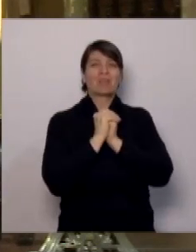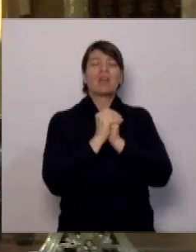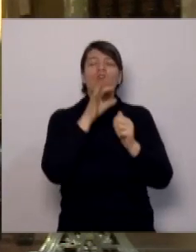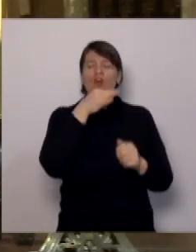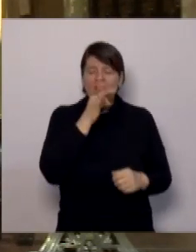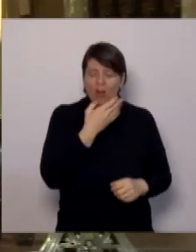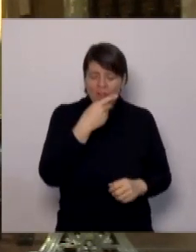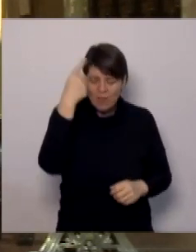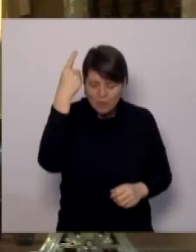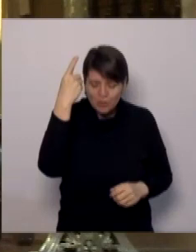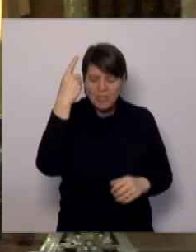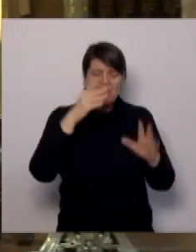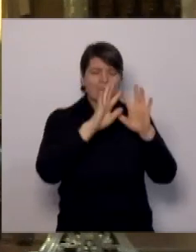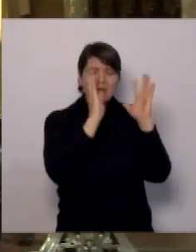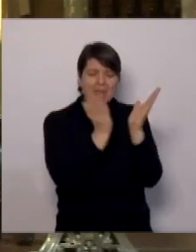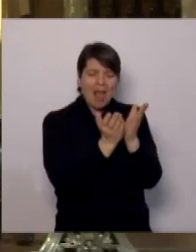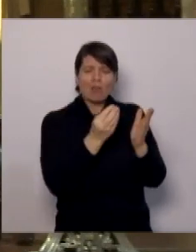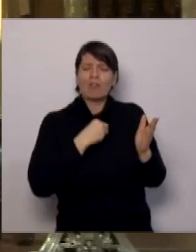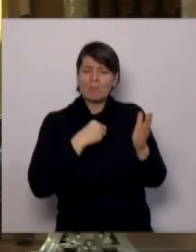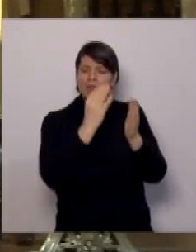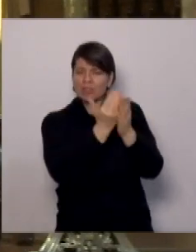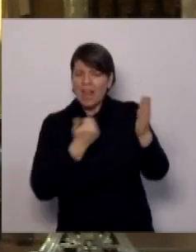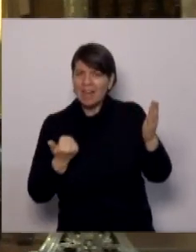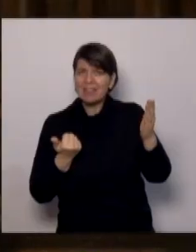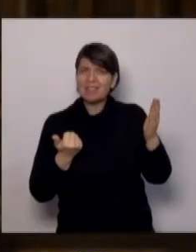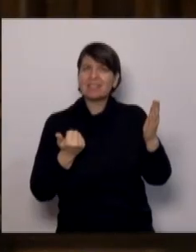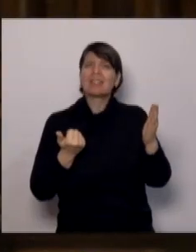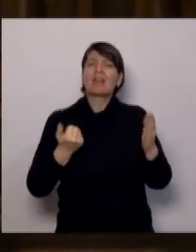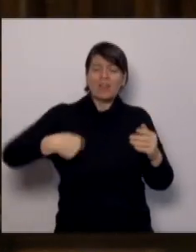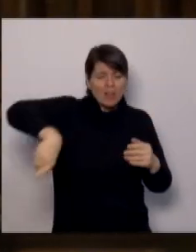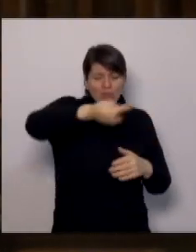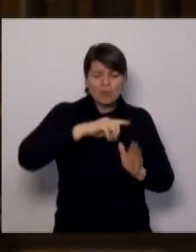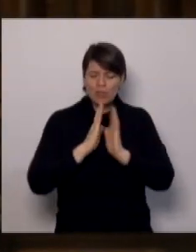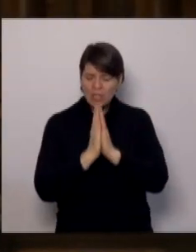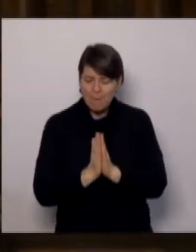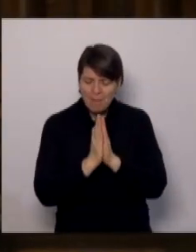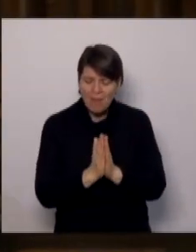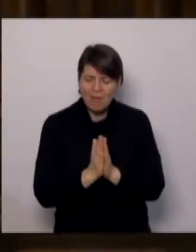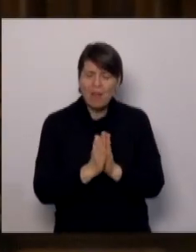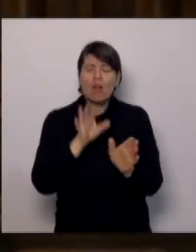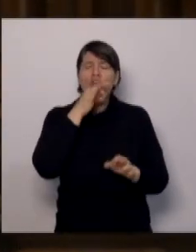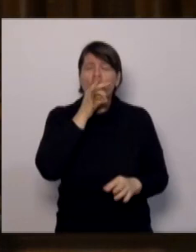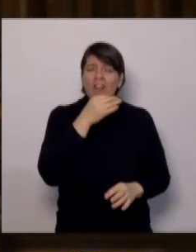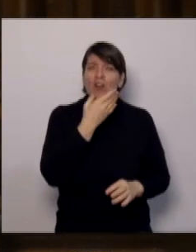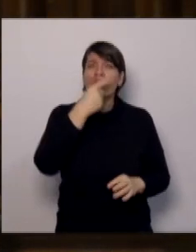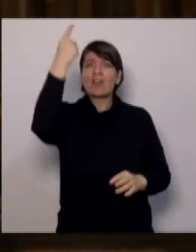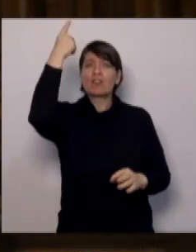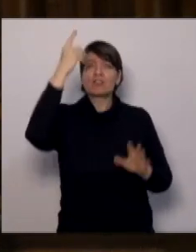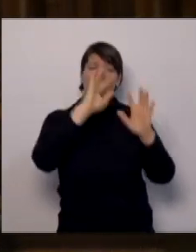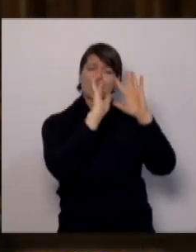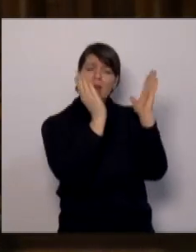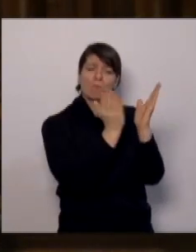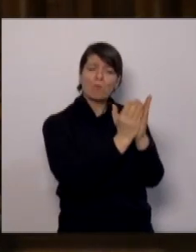Cordero de Dios, que quitas el pecado del mundo, ten piedad de nosotros. Cordero de Dios,